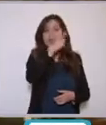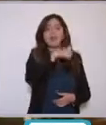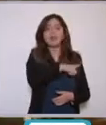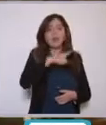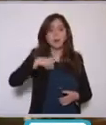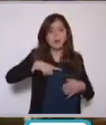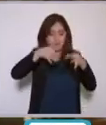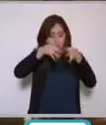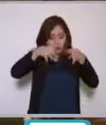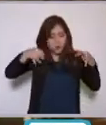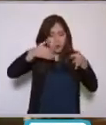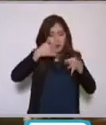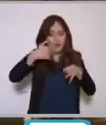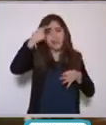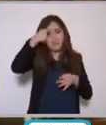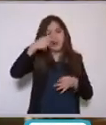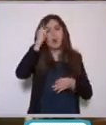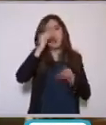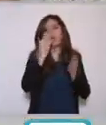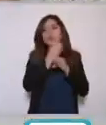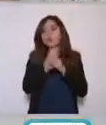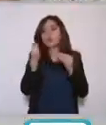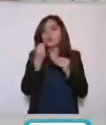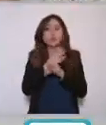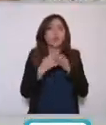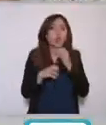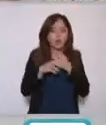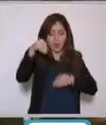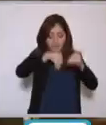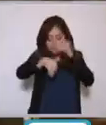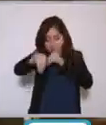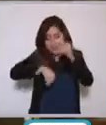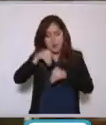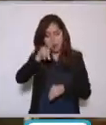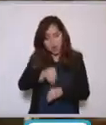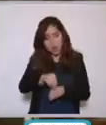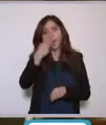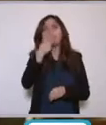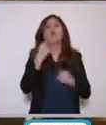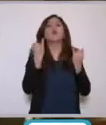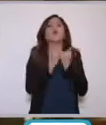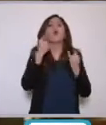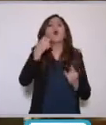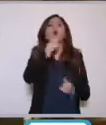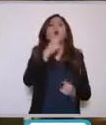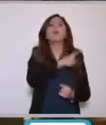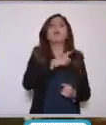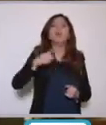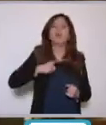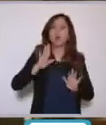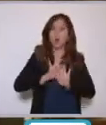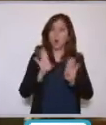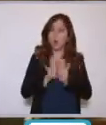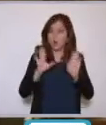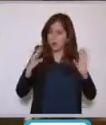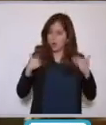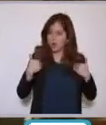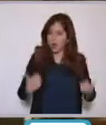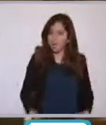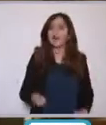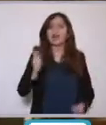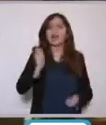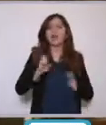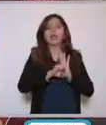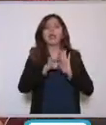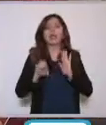maquillaje para que no tengamos que estar cargando con 1 millón. Que sea lo indispensable, ¿no? También que los hombres sean más conscientes, porque de repente es como, me cargas la